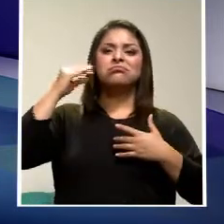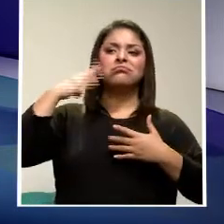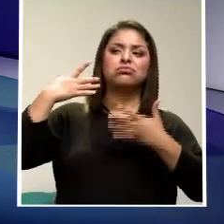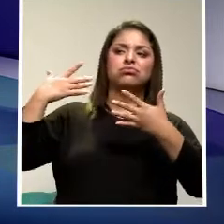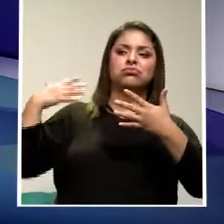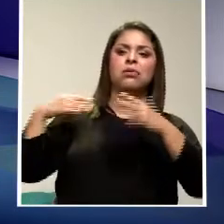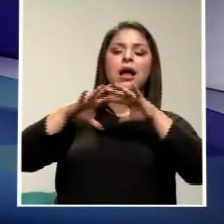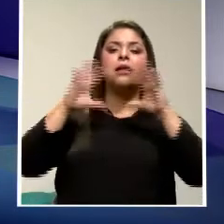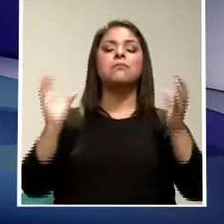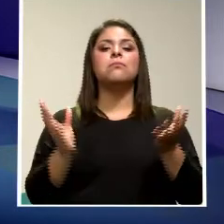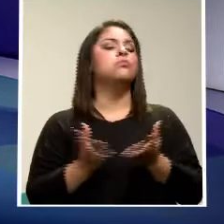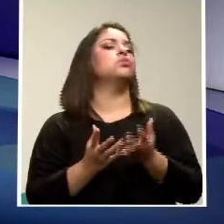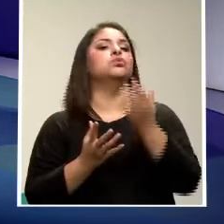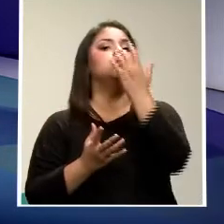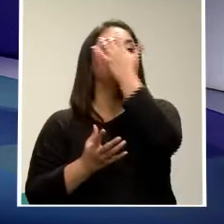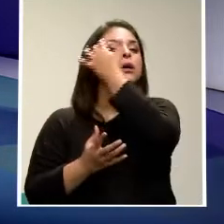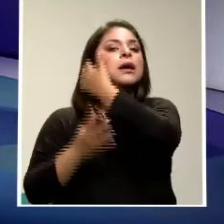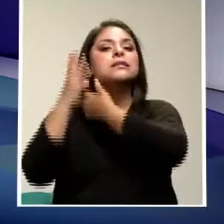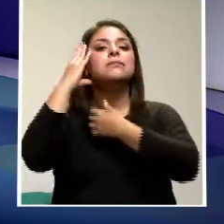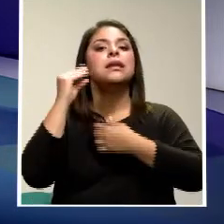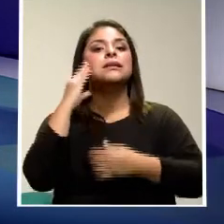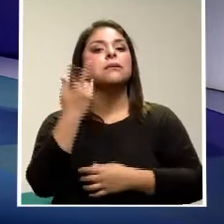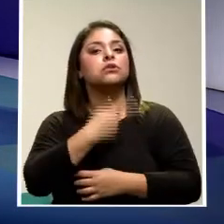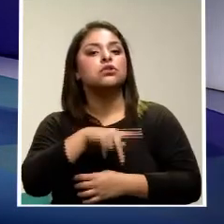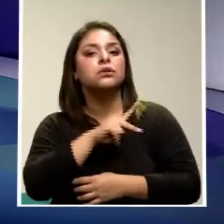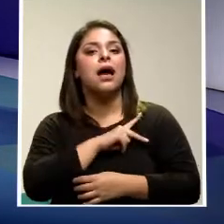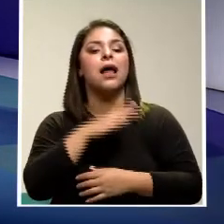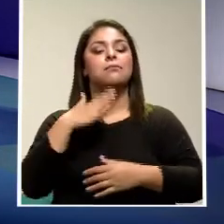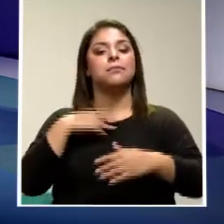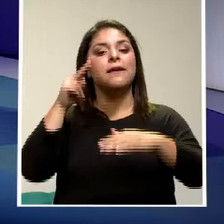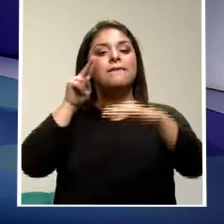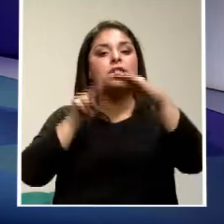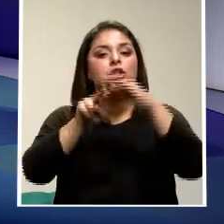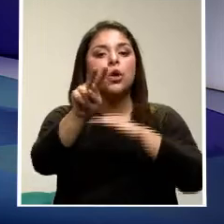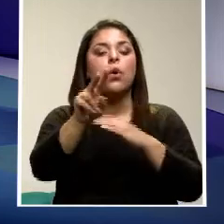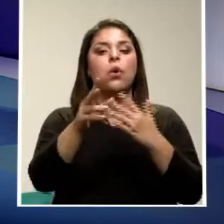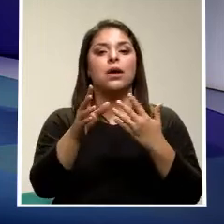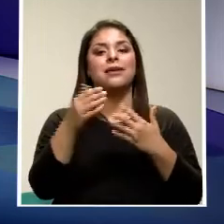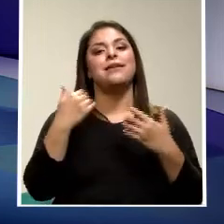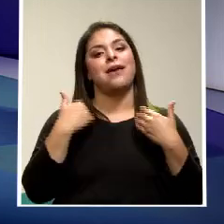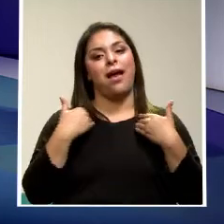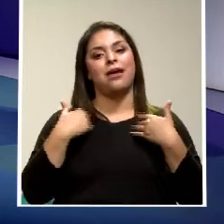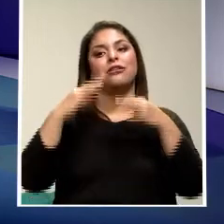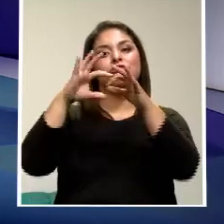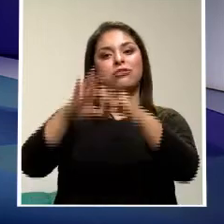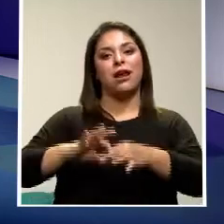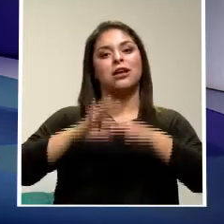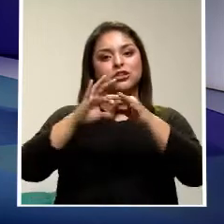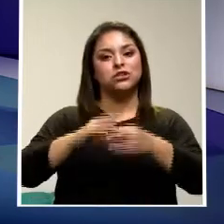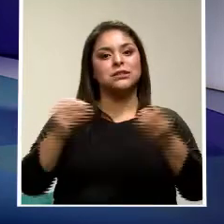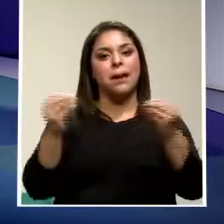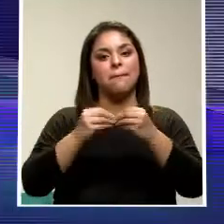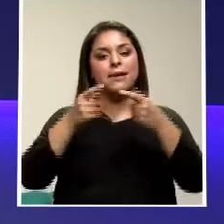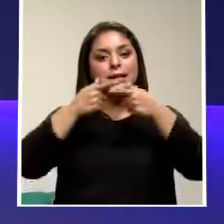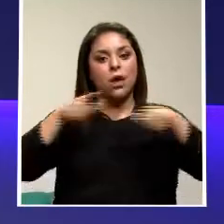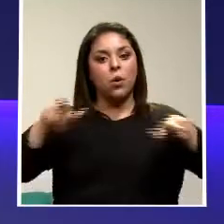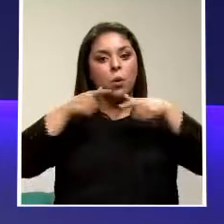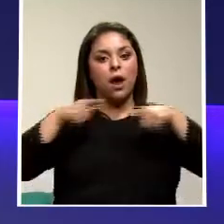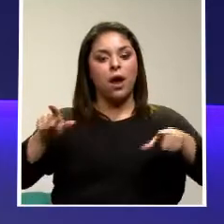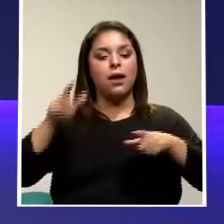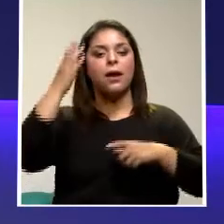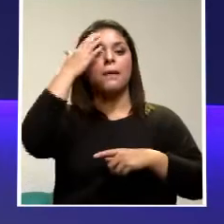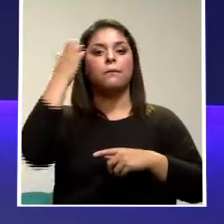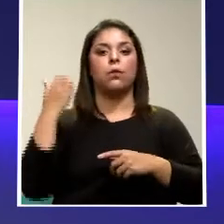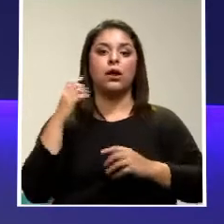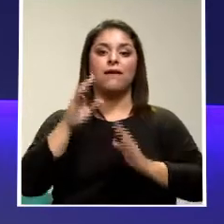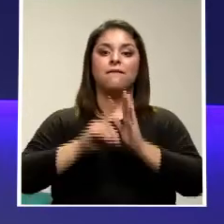de inquietudes personales, de visión personal y también una relación con el lenguaje. Porque uno va